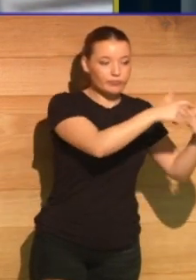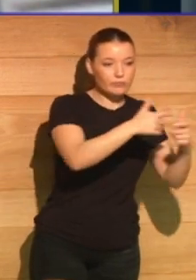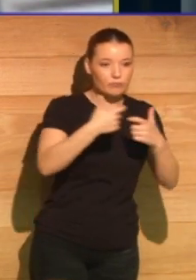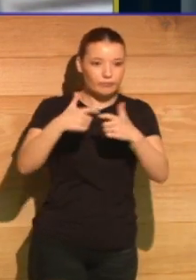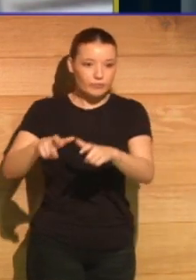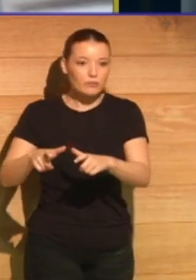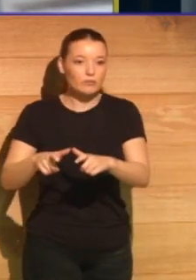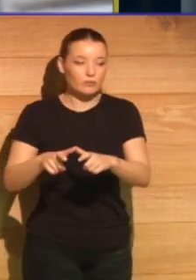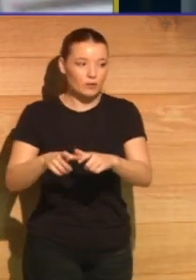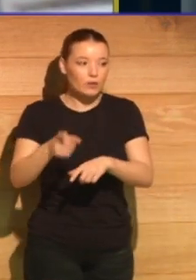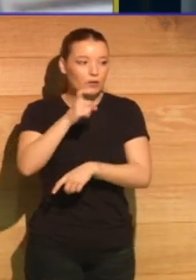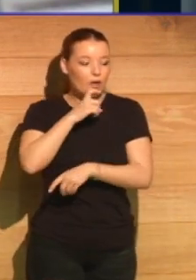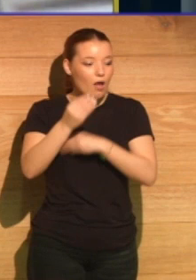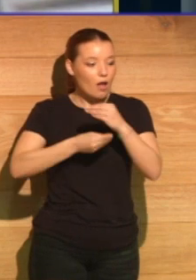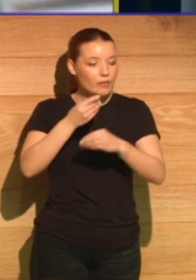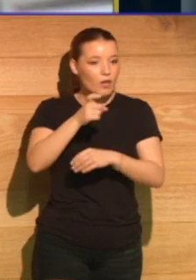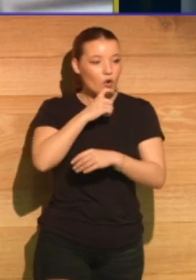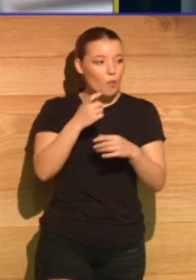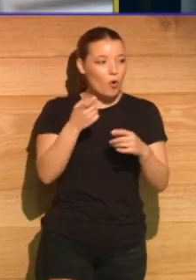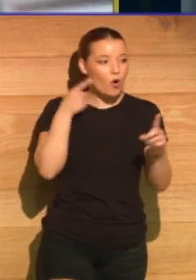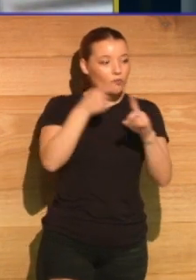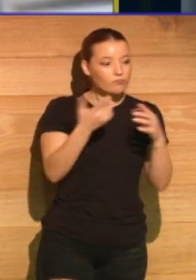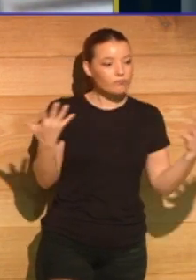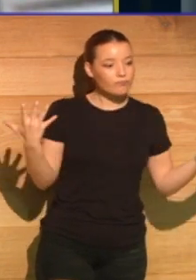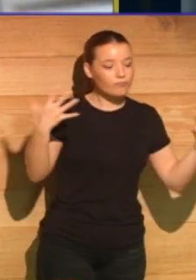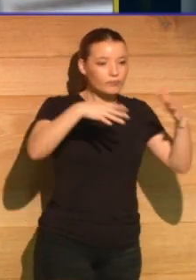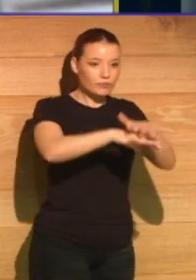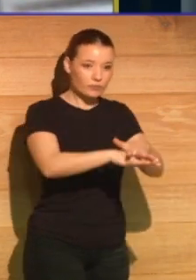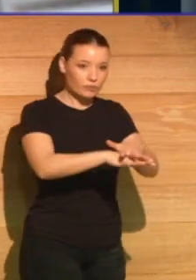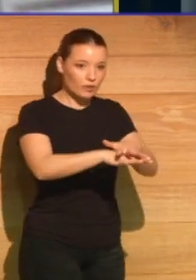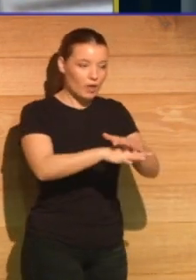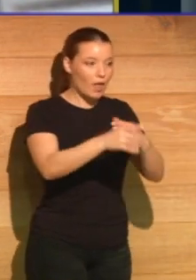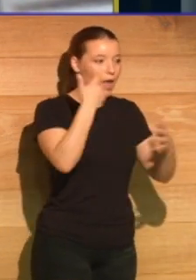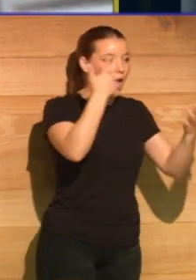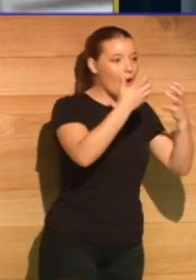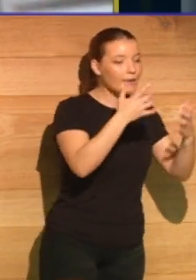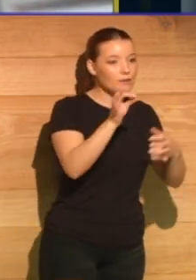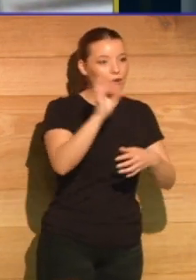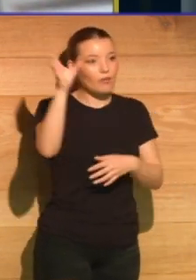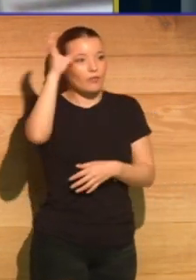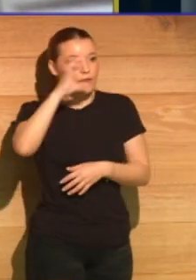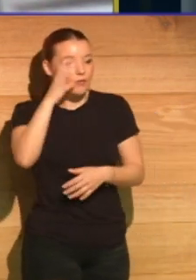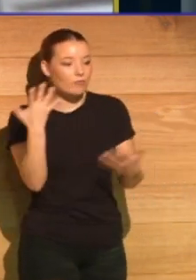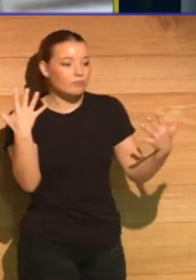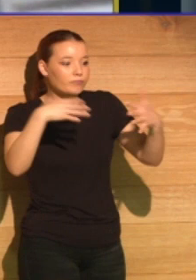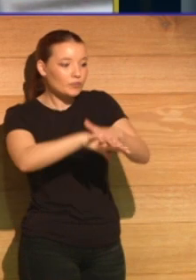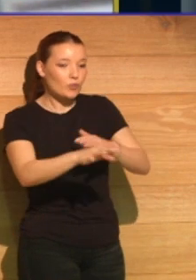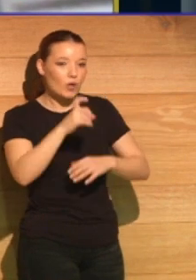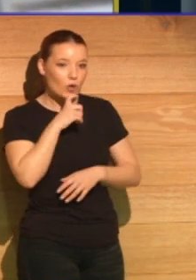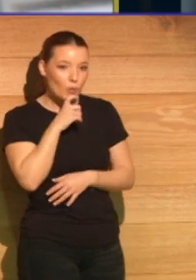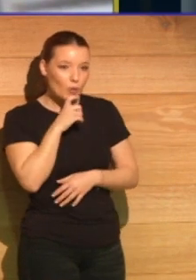hacer para volver a unir el arte y la ciencia. Estíbaliz lo